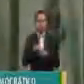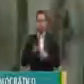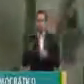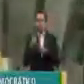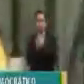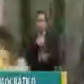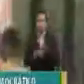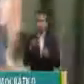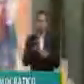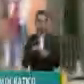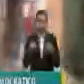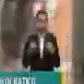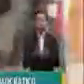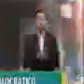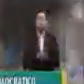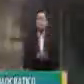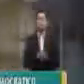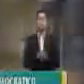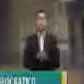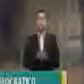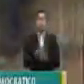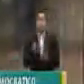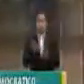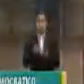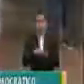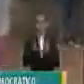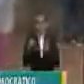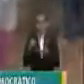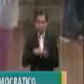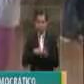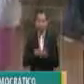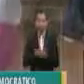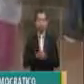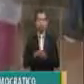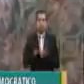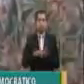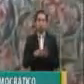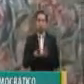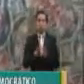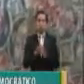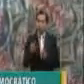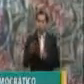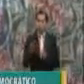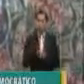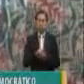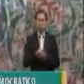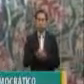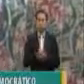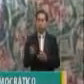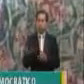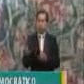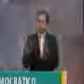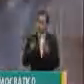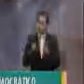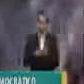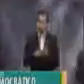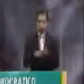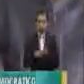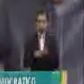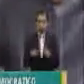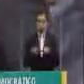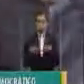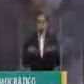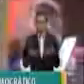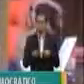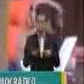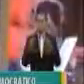países donde residen nuestros connacionales, y en esa función se pide por supuesto que se nos ceda espacios